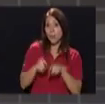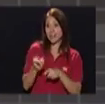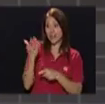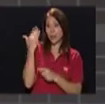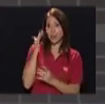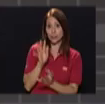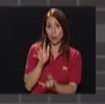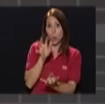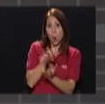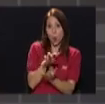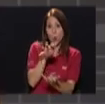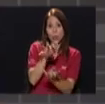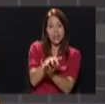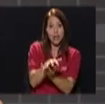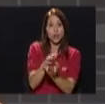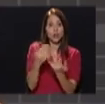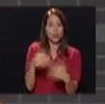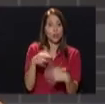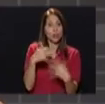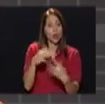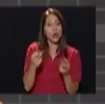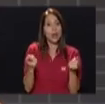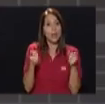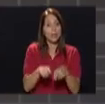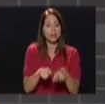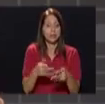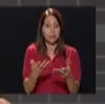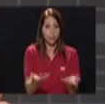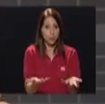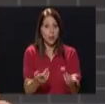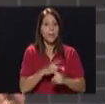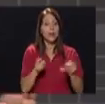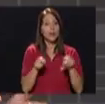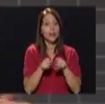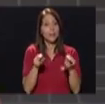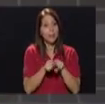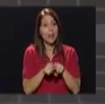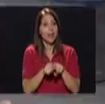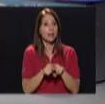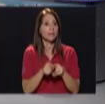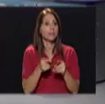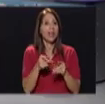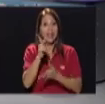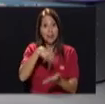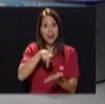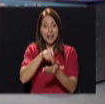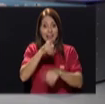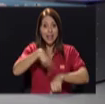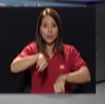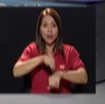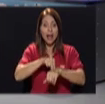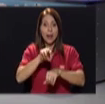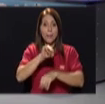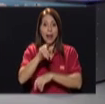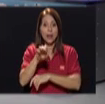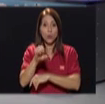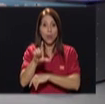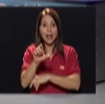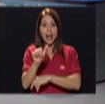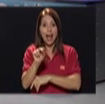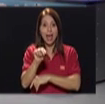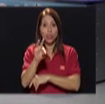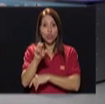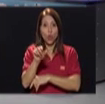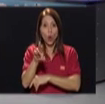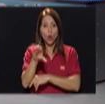consecuencias negativas. O sea, ya lo hemos visto con los accidentes con los cocodrilos, por ejemplo, que son los más drásticos por el resultado que tiene, pero también, por